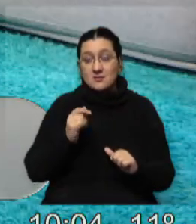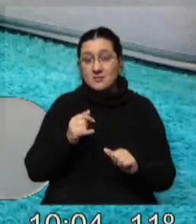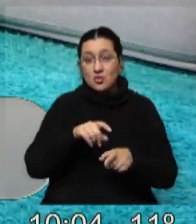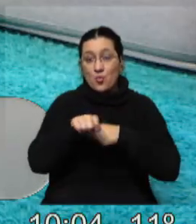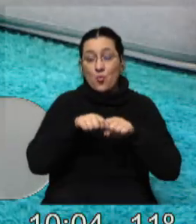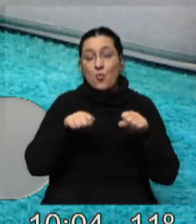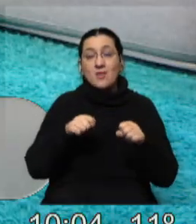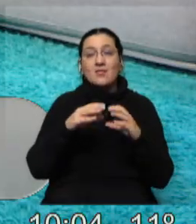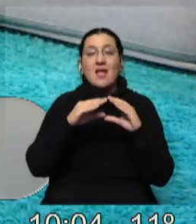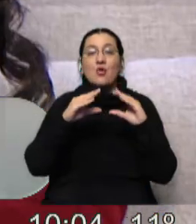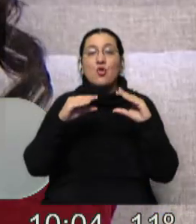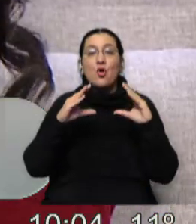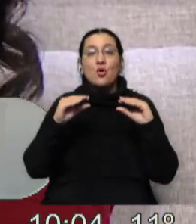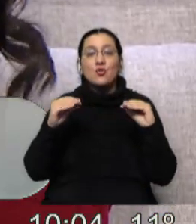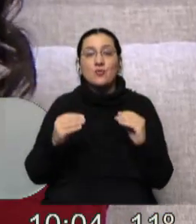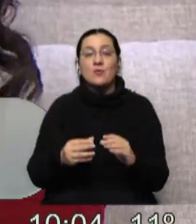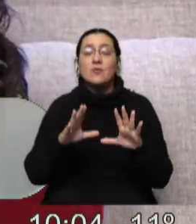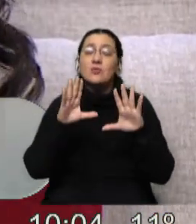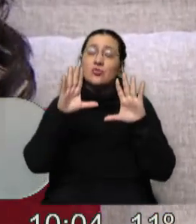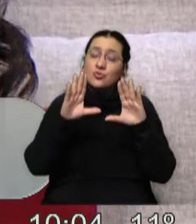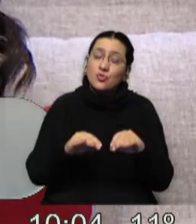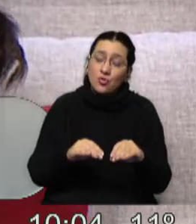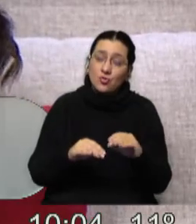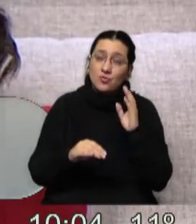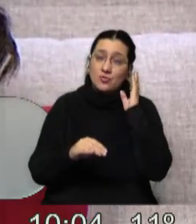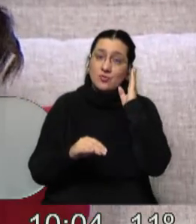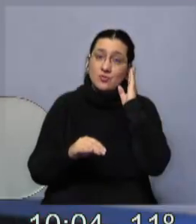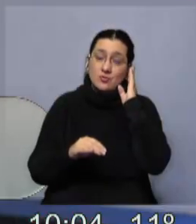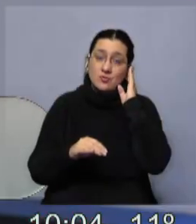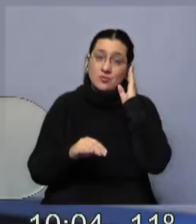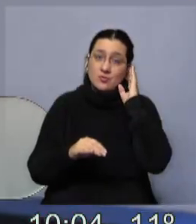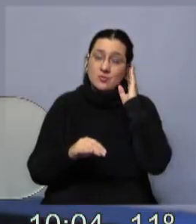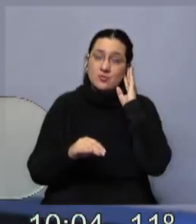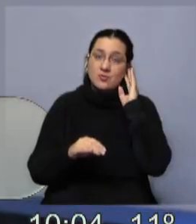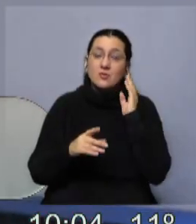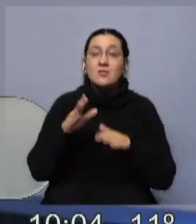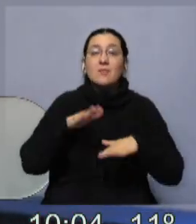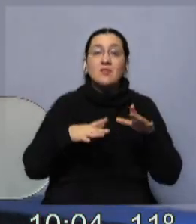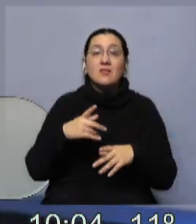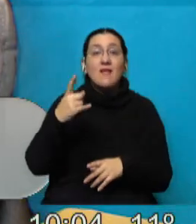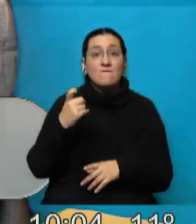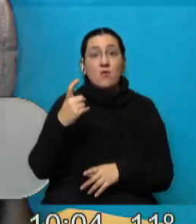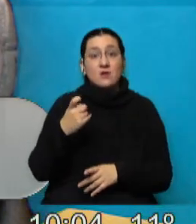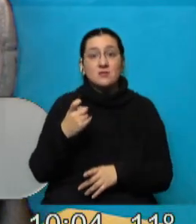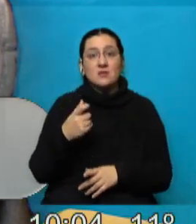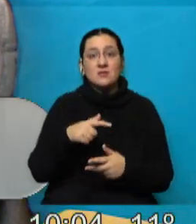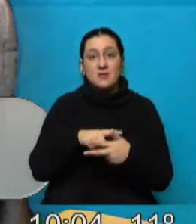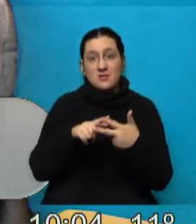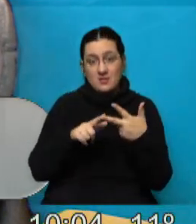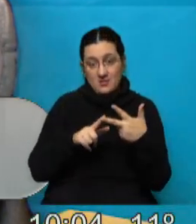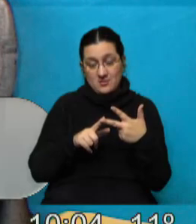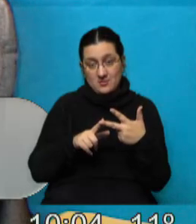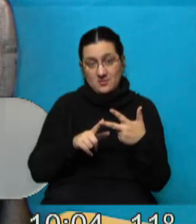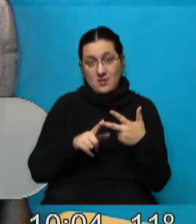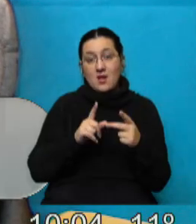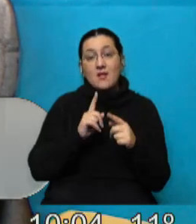cuerda. Que son de algodón. Claro. Todo esto está, pero tiene. Igual, si, según la fuerza con la que apriete. Tiene tres consignas. Tiene